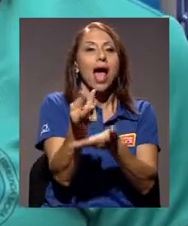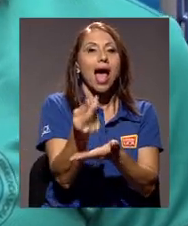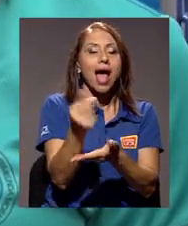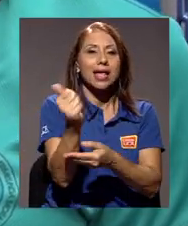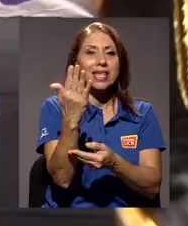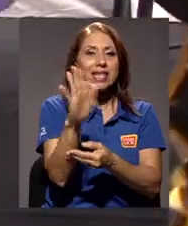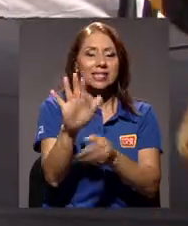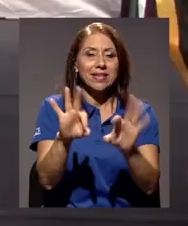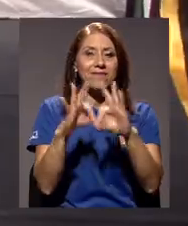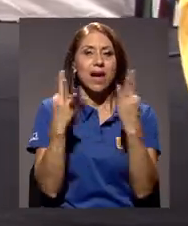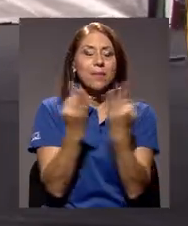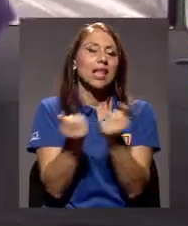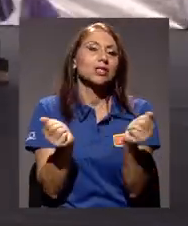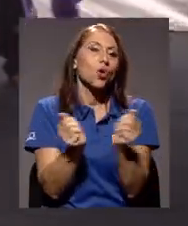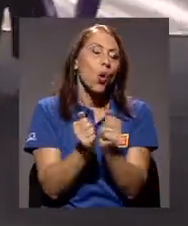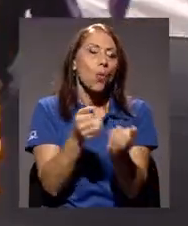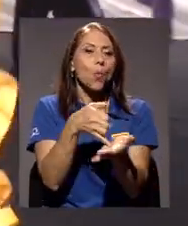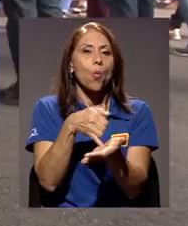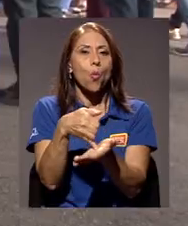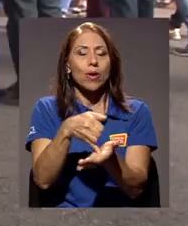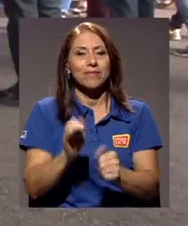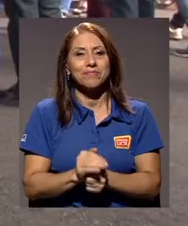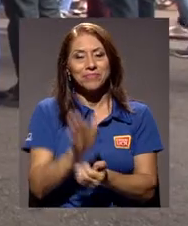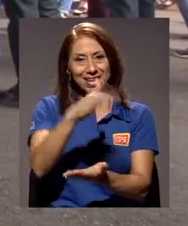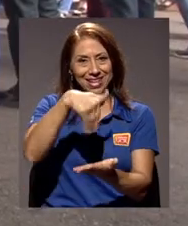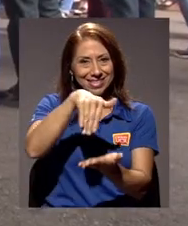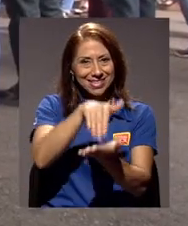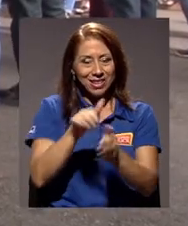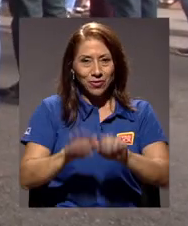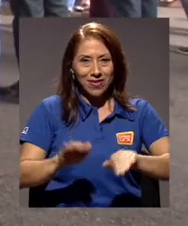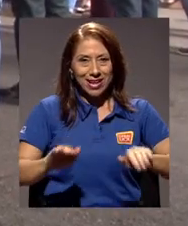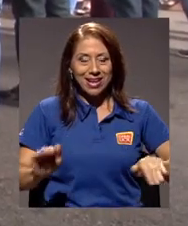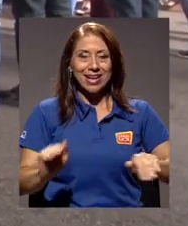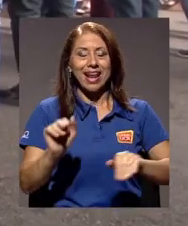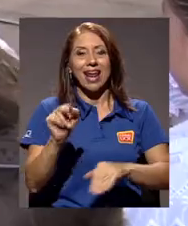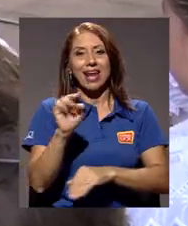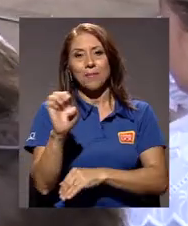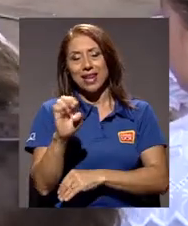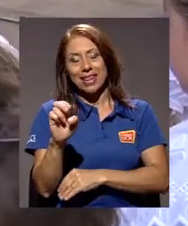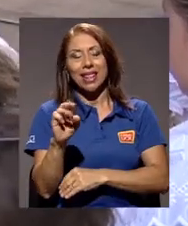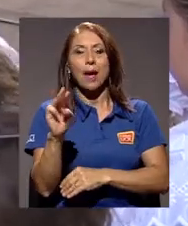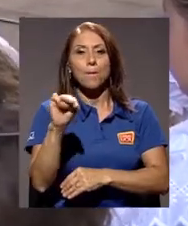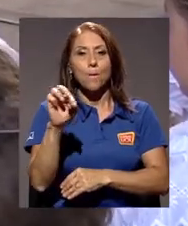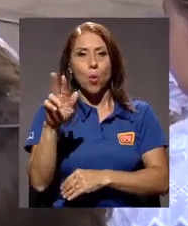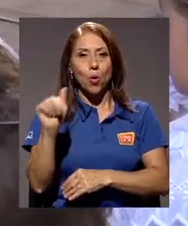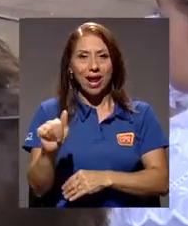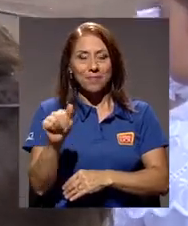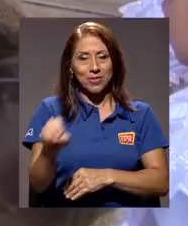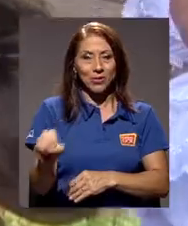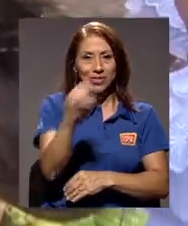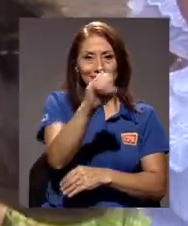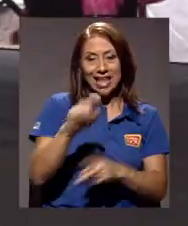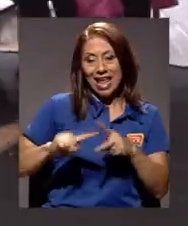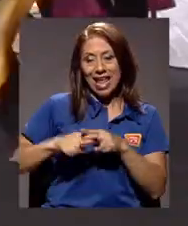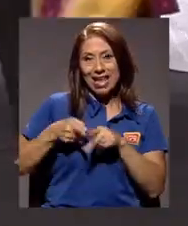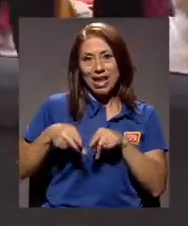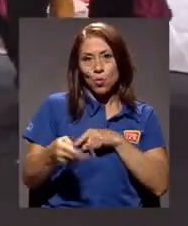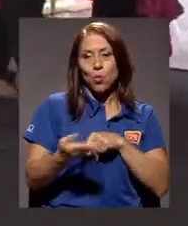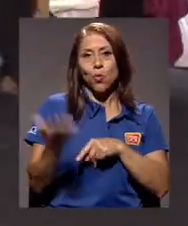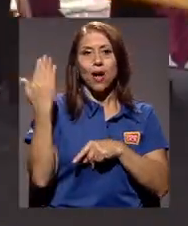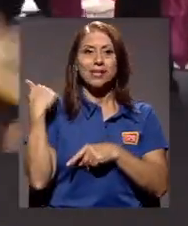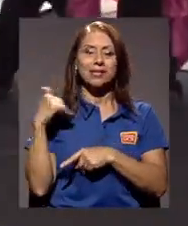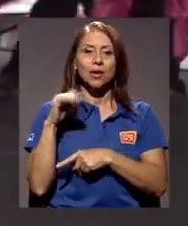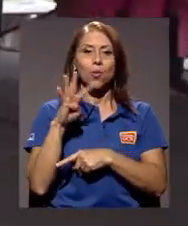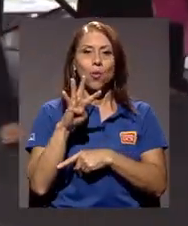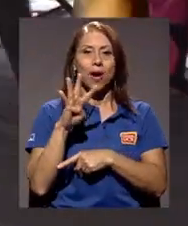tienen vulnerabilidad de algún tipo. El Centro Infantil Hermelinda Mora de la sede de Occidente se inauguró hace 43